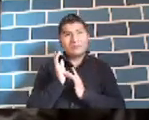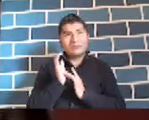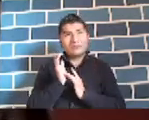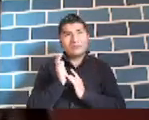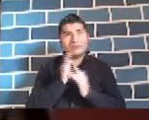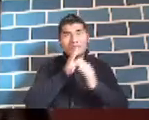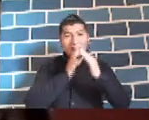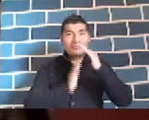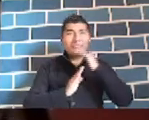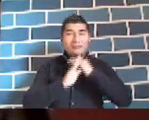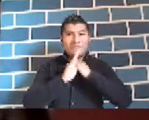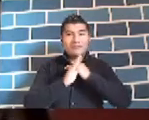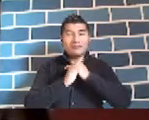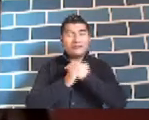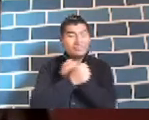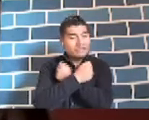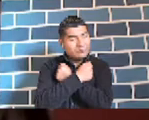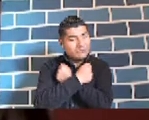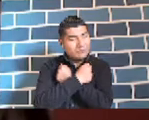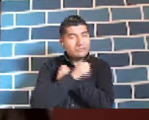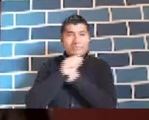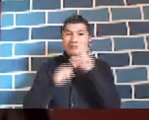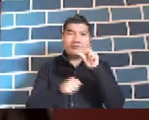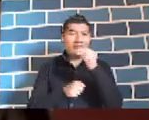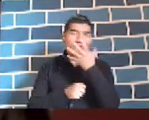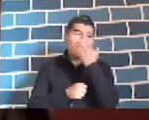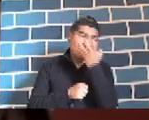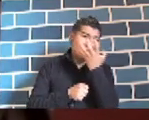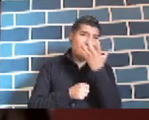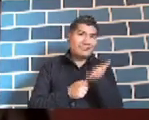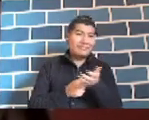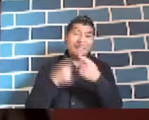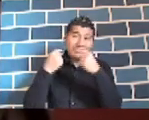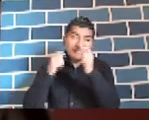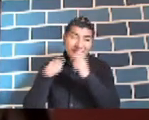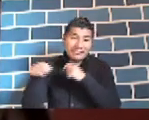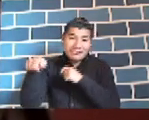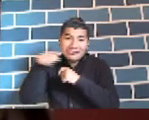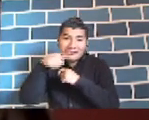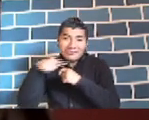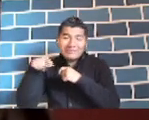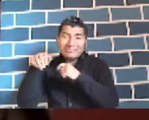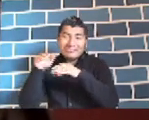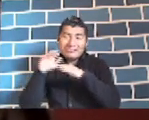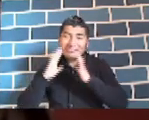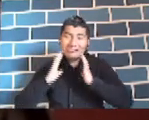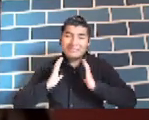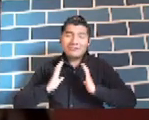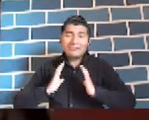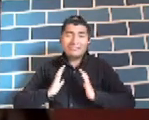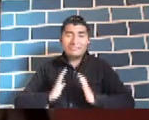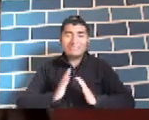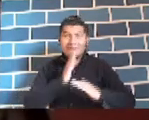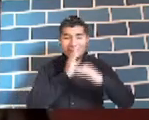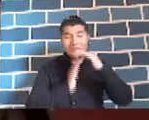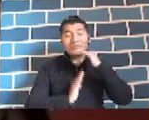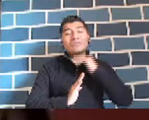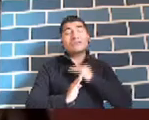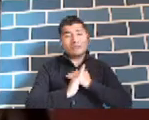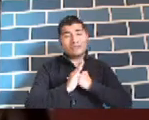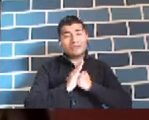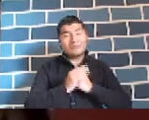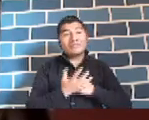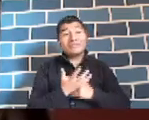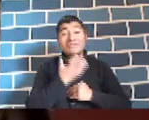el humilde es amable no es renegón trata a los demás con mansedumbre el humilde se